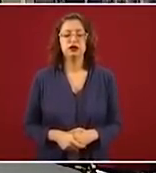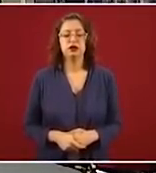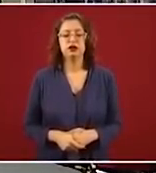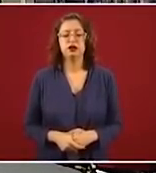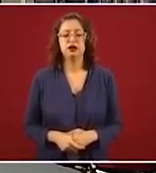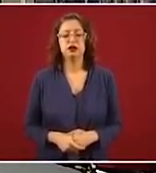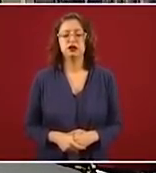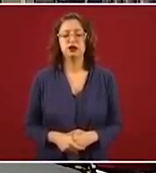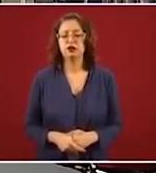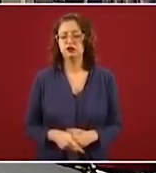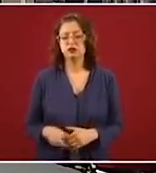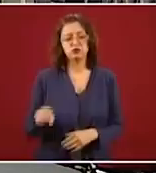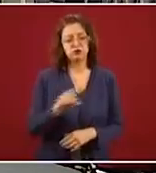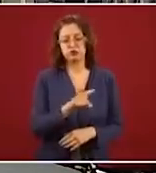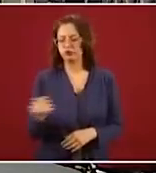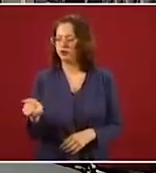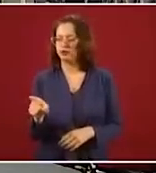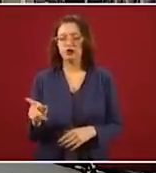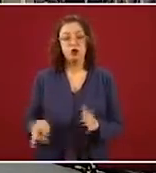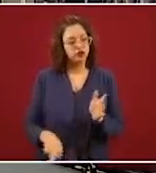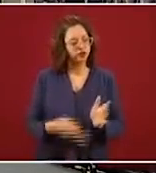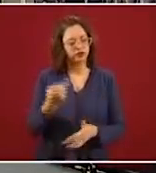no, ya ustedes ya, no, es…